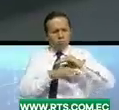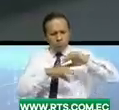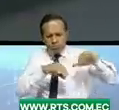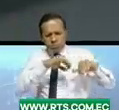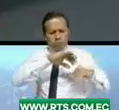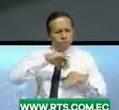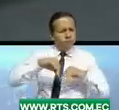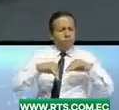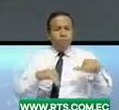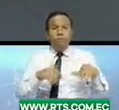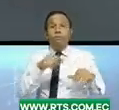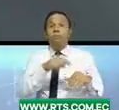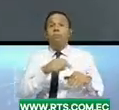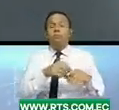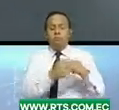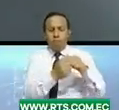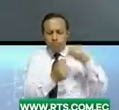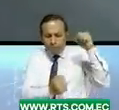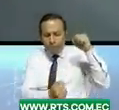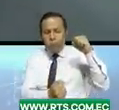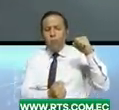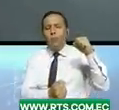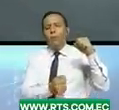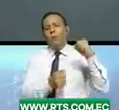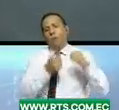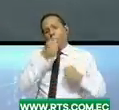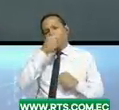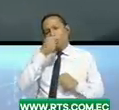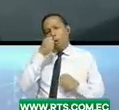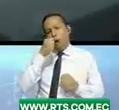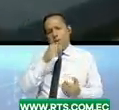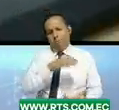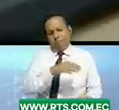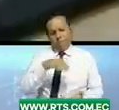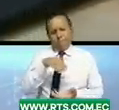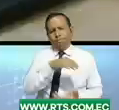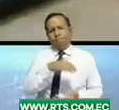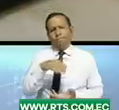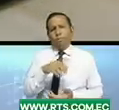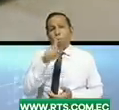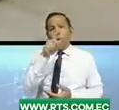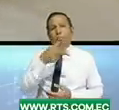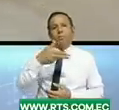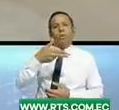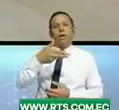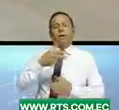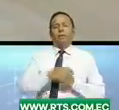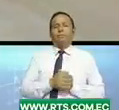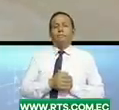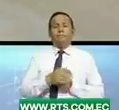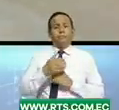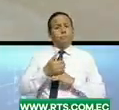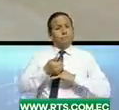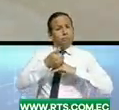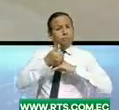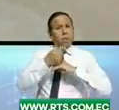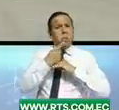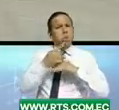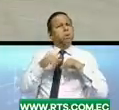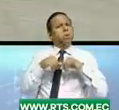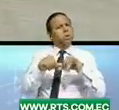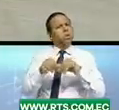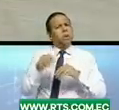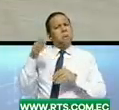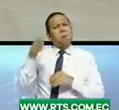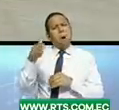gran cantidad de alcaloides y un arma de fuego. Según lo que expresa la autoridad, es que se seguirán dando este tipo de actividades,